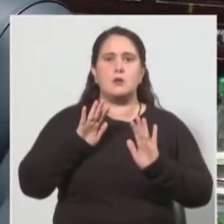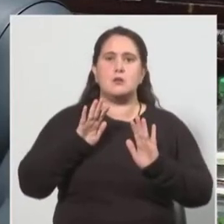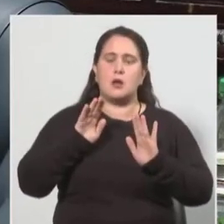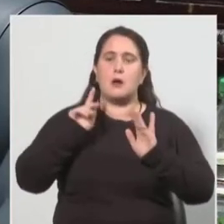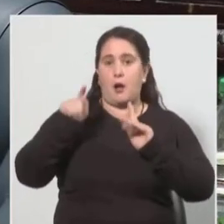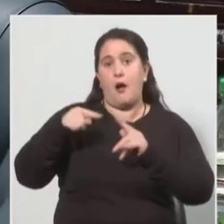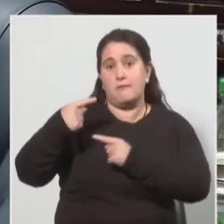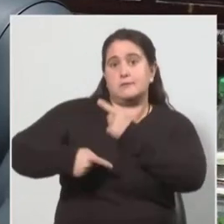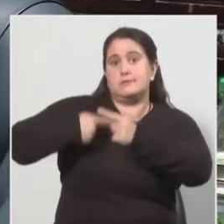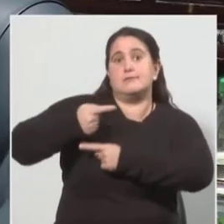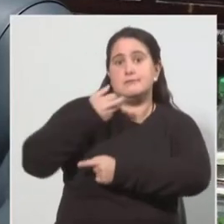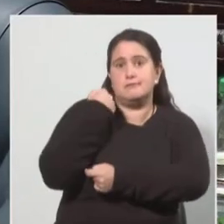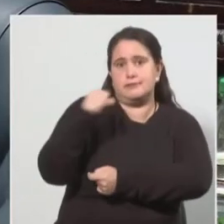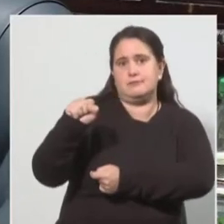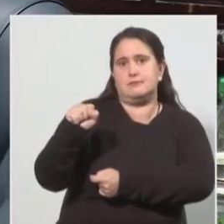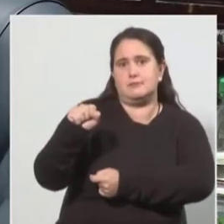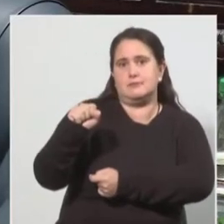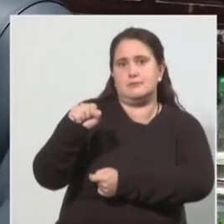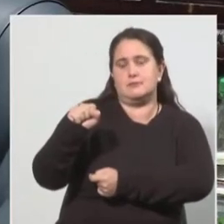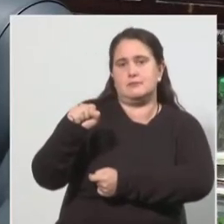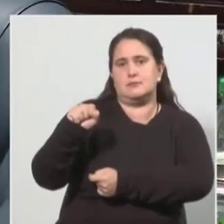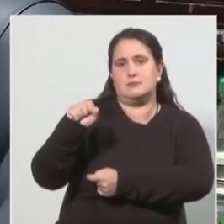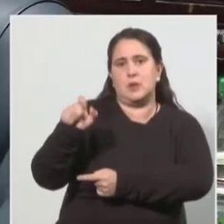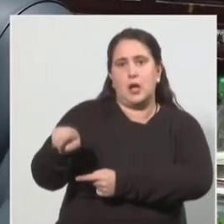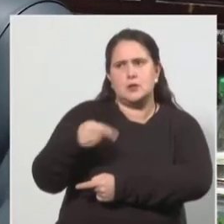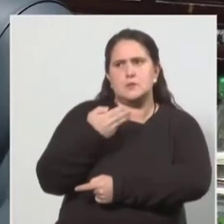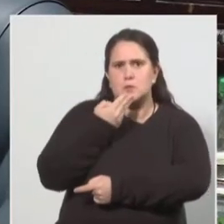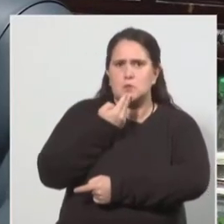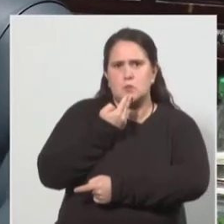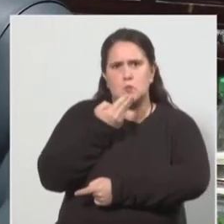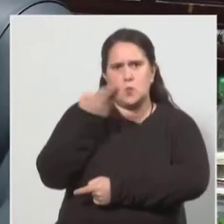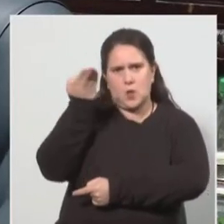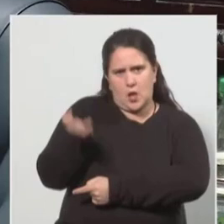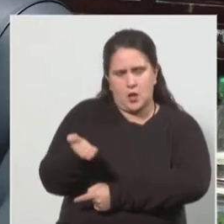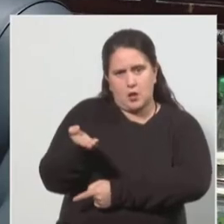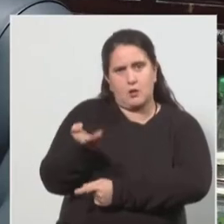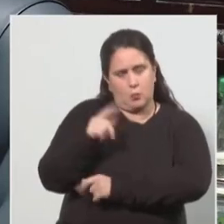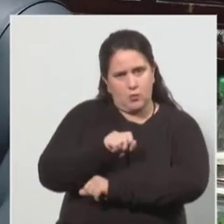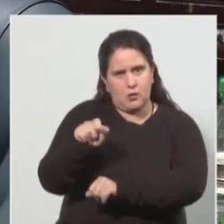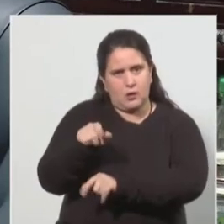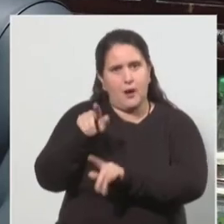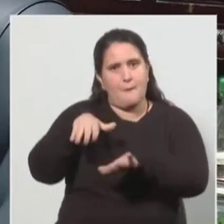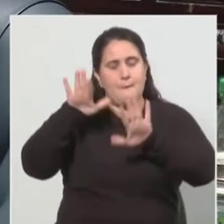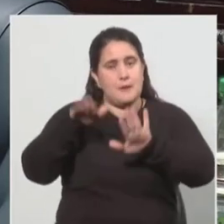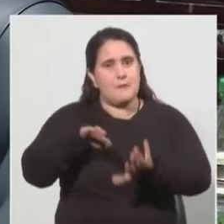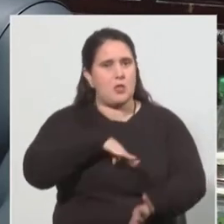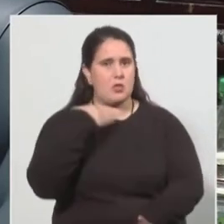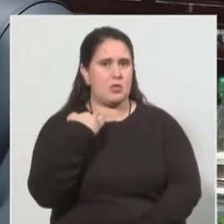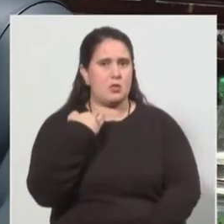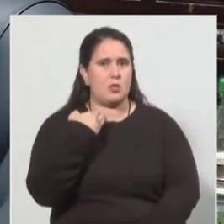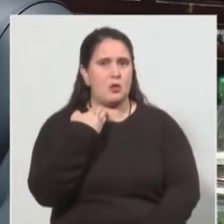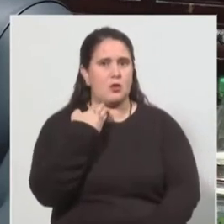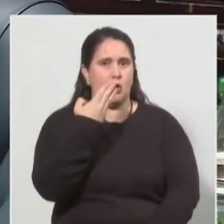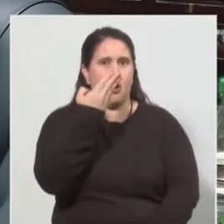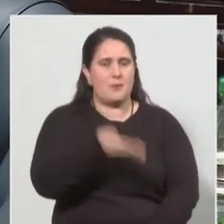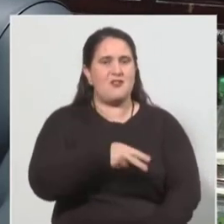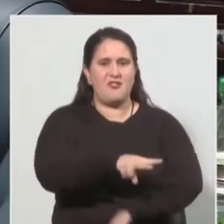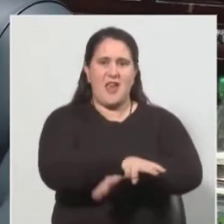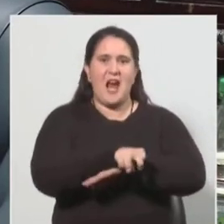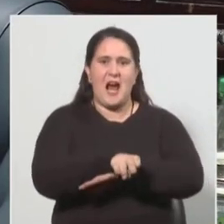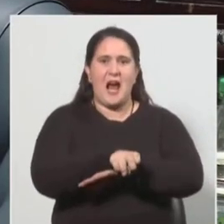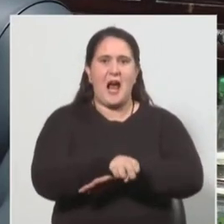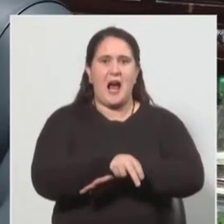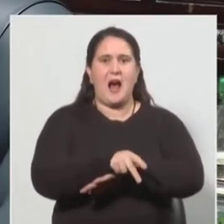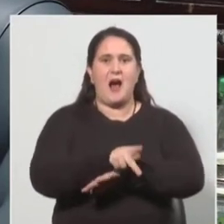coordinando su accionar delictivo, estando sospechado incluso de participar en el asesinato del